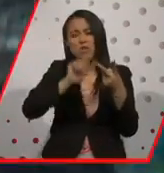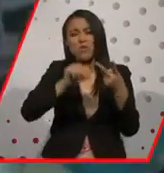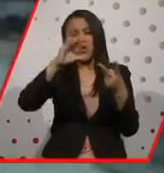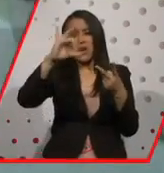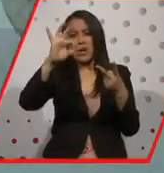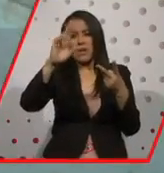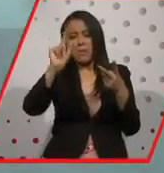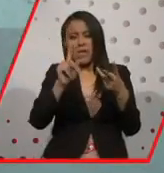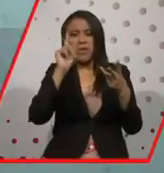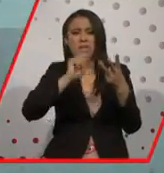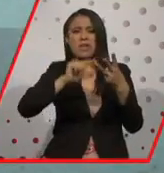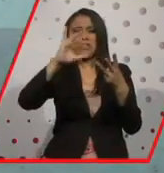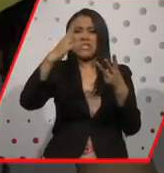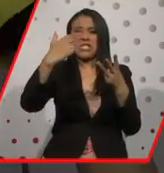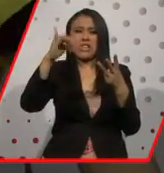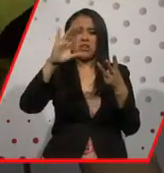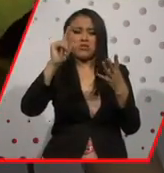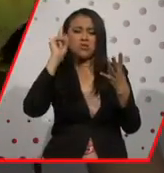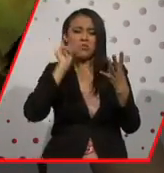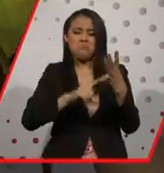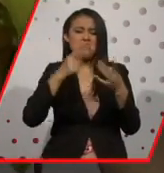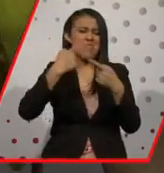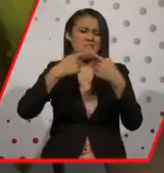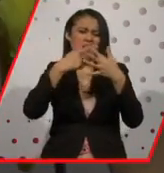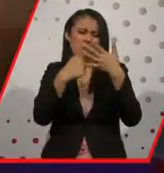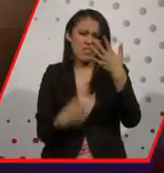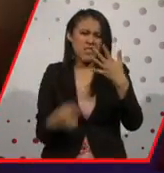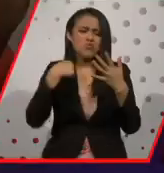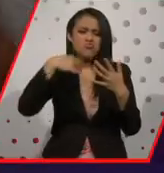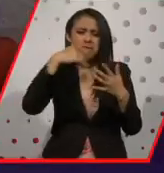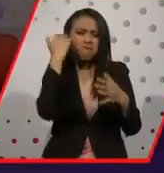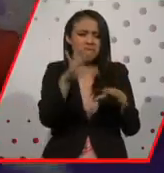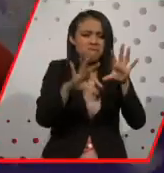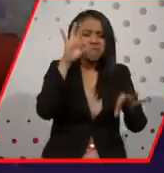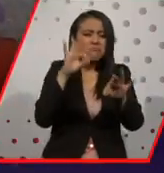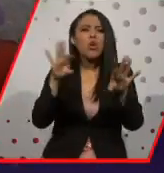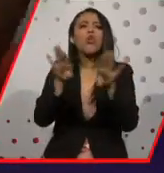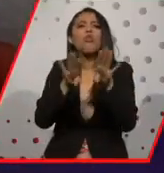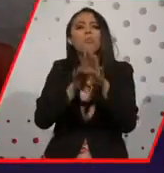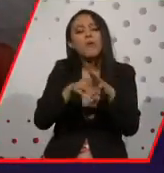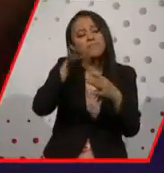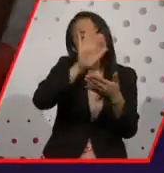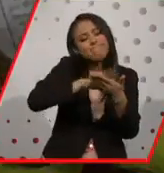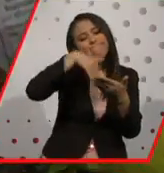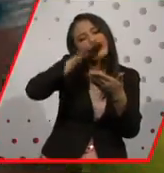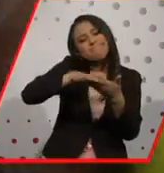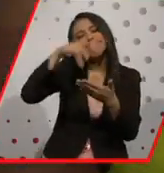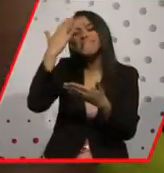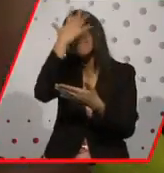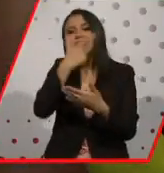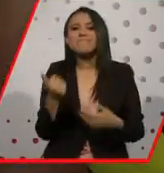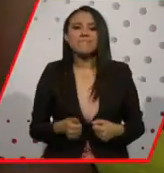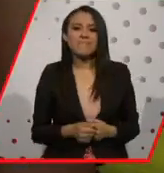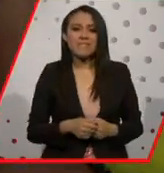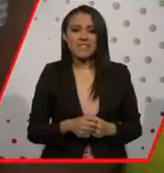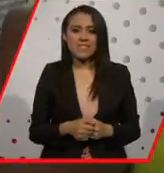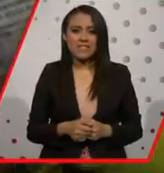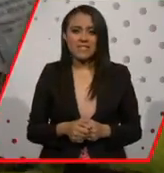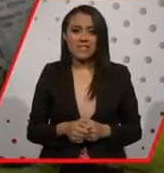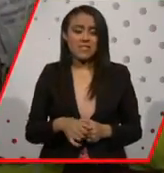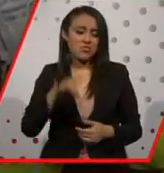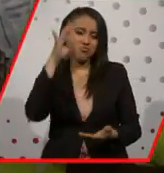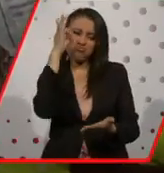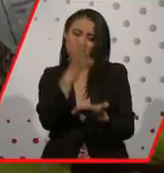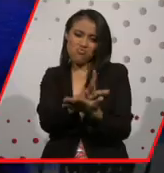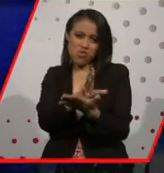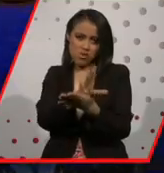confeti reciclado son los materiales principales para la decoración. Hacemos que cada piñata tenga un detalle único que le dé ese brillo